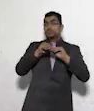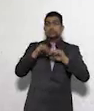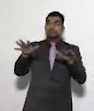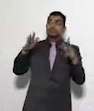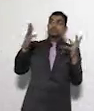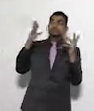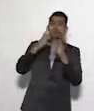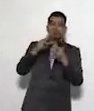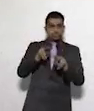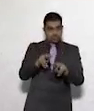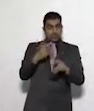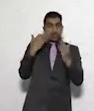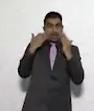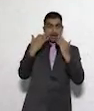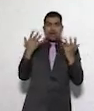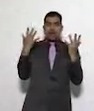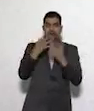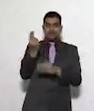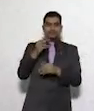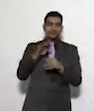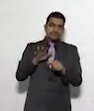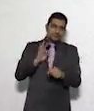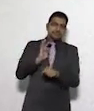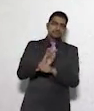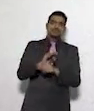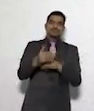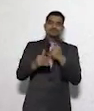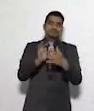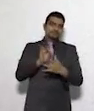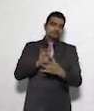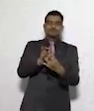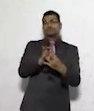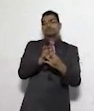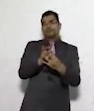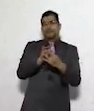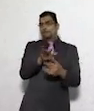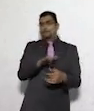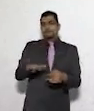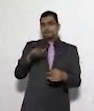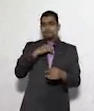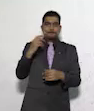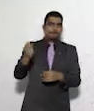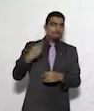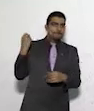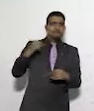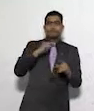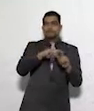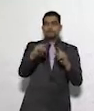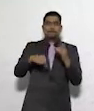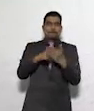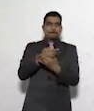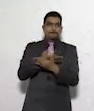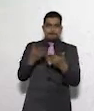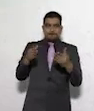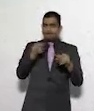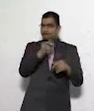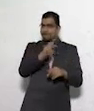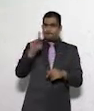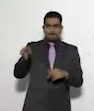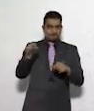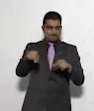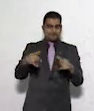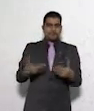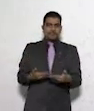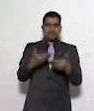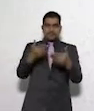social necesita el respaldo y del aliento de organizaciones y foros. Y en este sentido, la